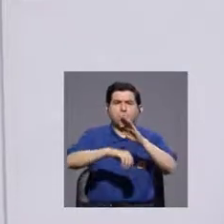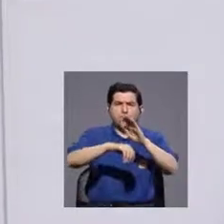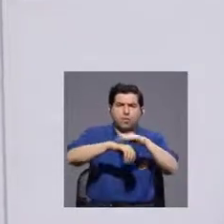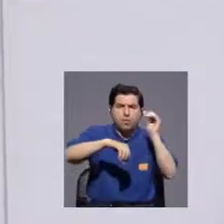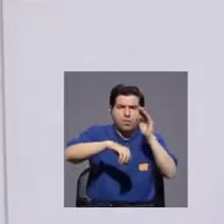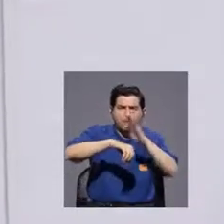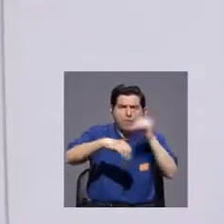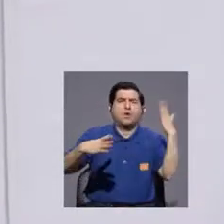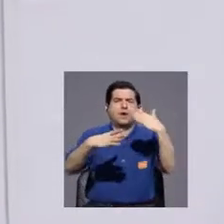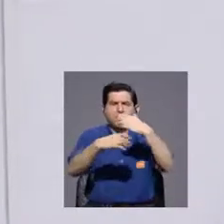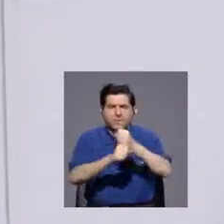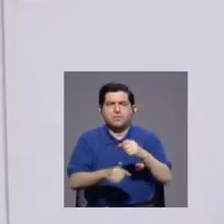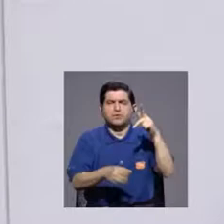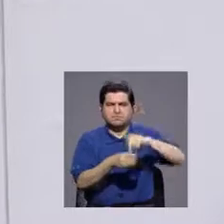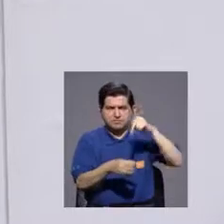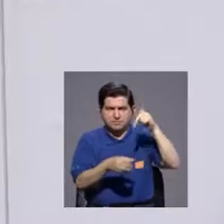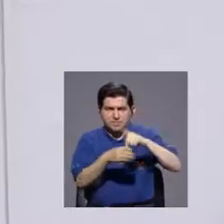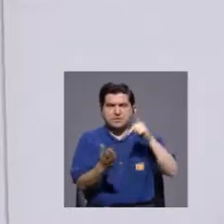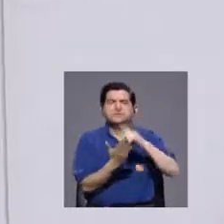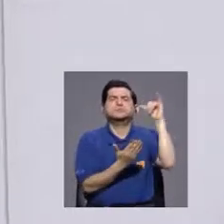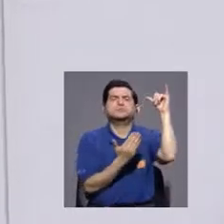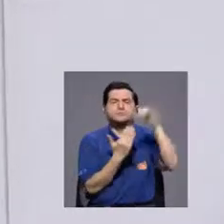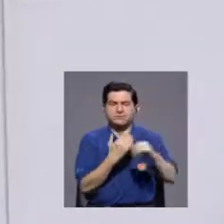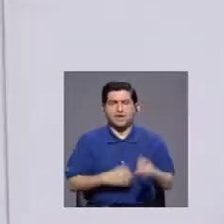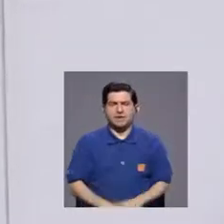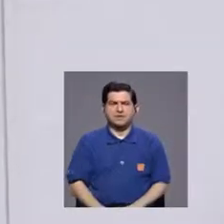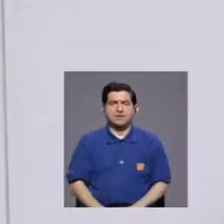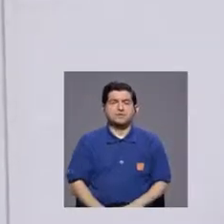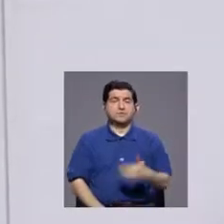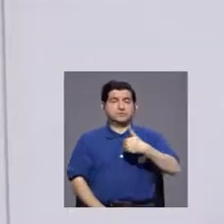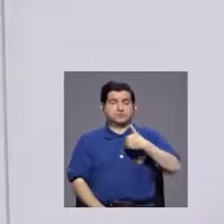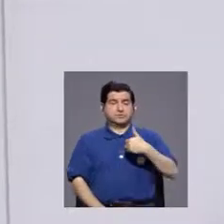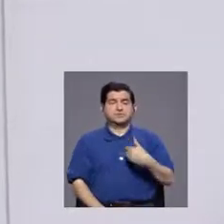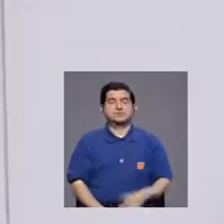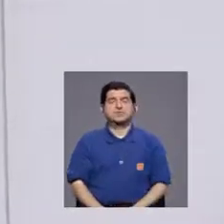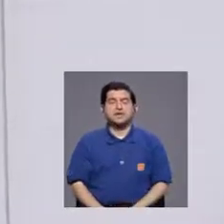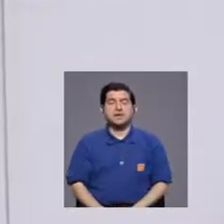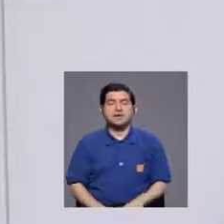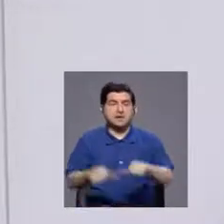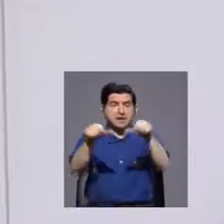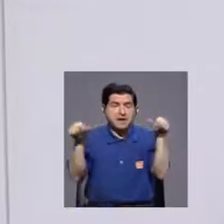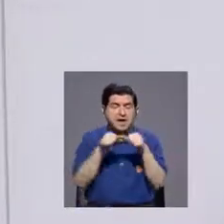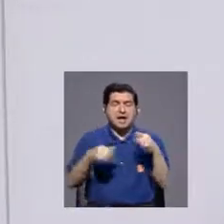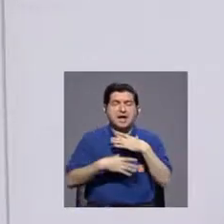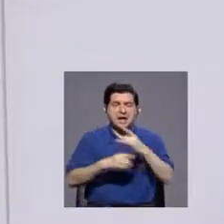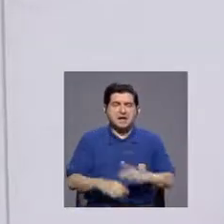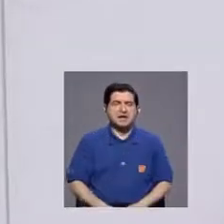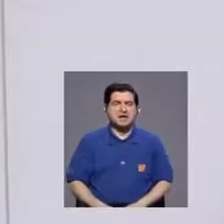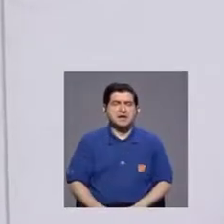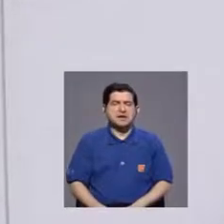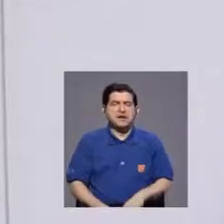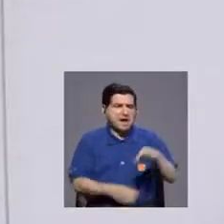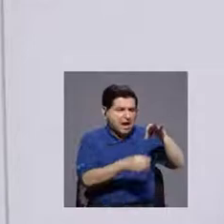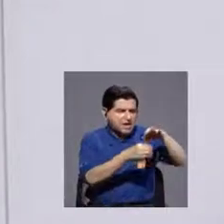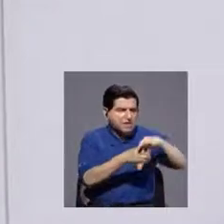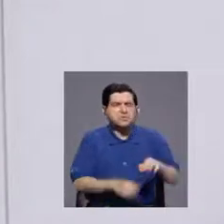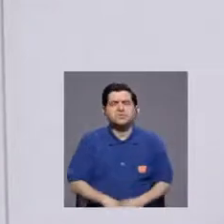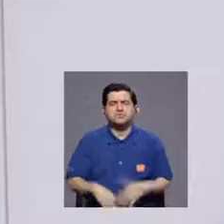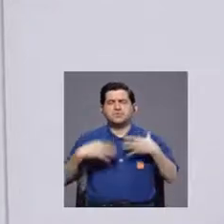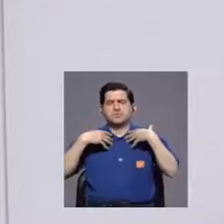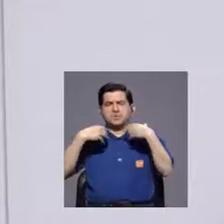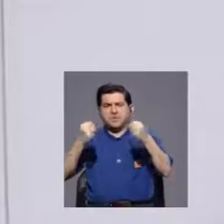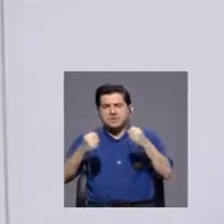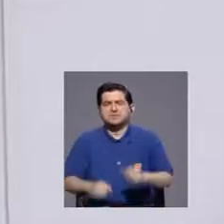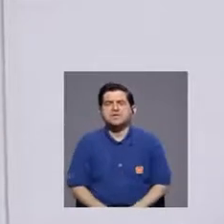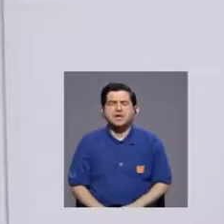o salen convocatorias para participar en los proyectos entonces sacan líneas de interés por ejemplo la agricultura la salud la la energía e